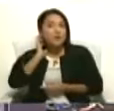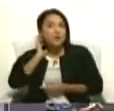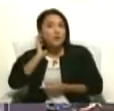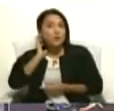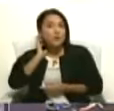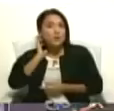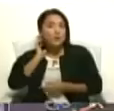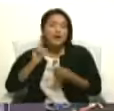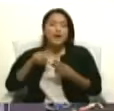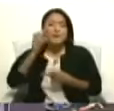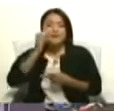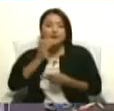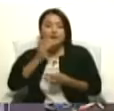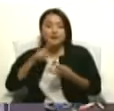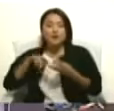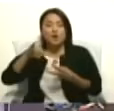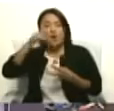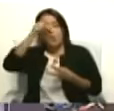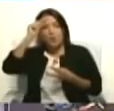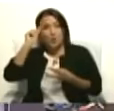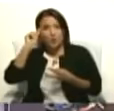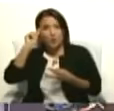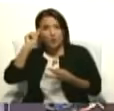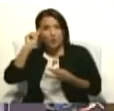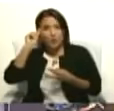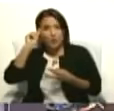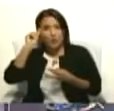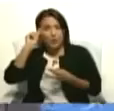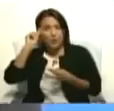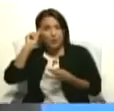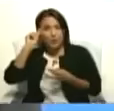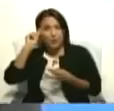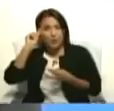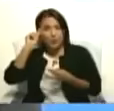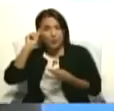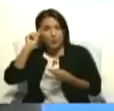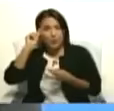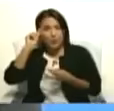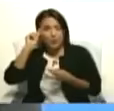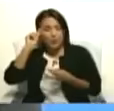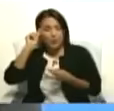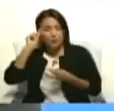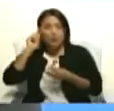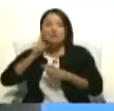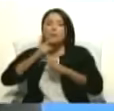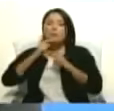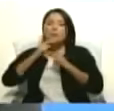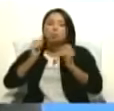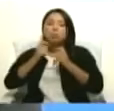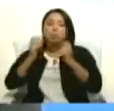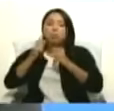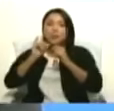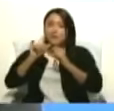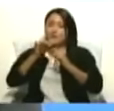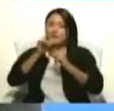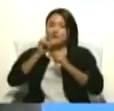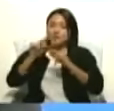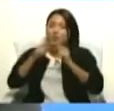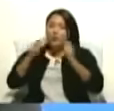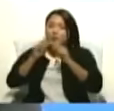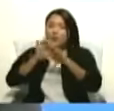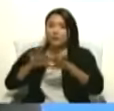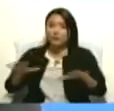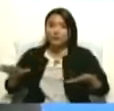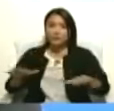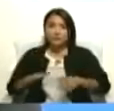el capriles el borge el López ahorita están en la ola de ceniza no vinculante después